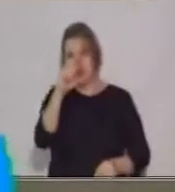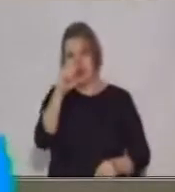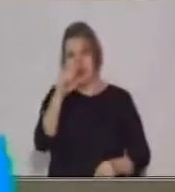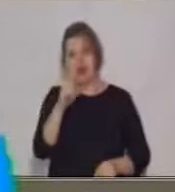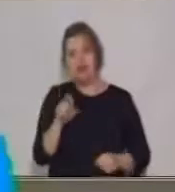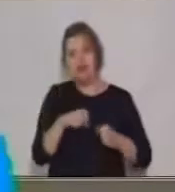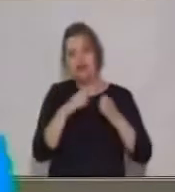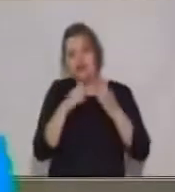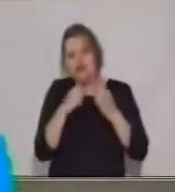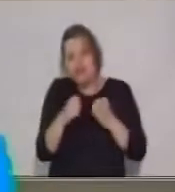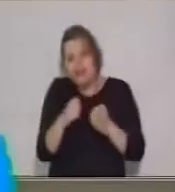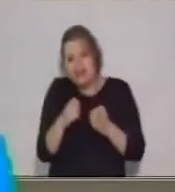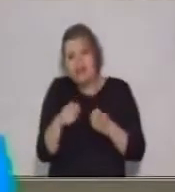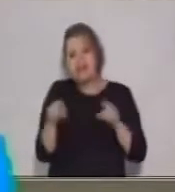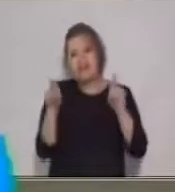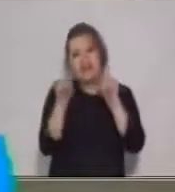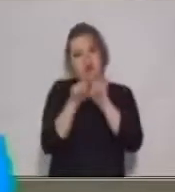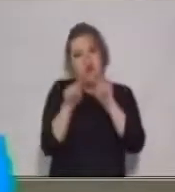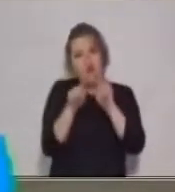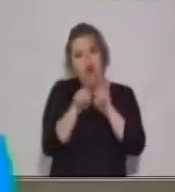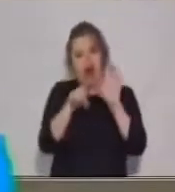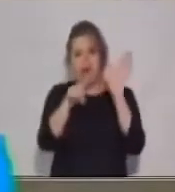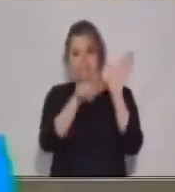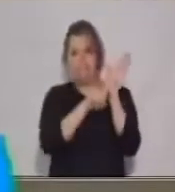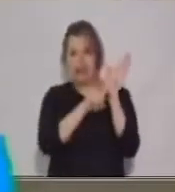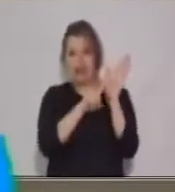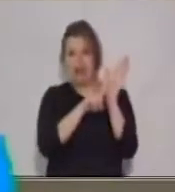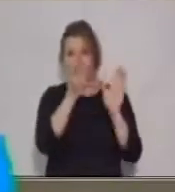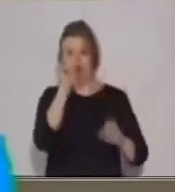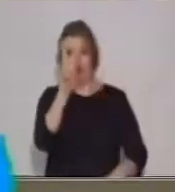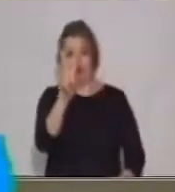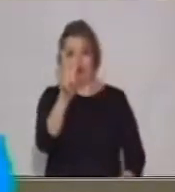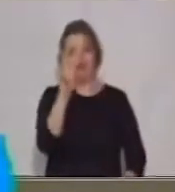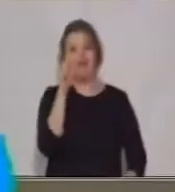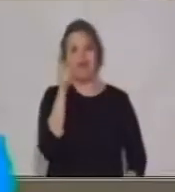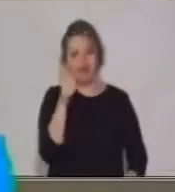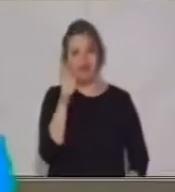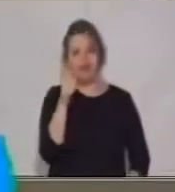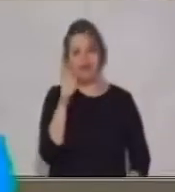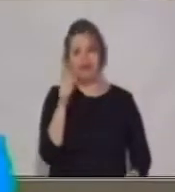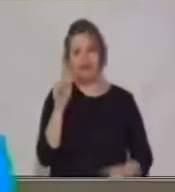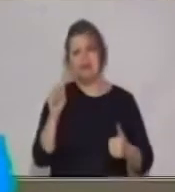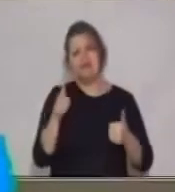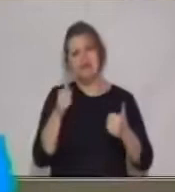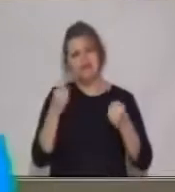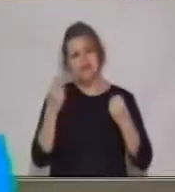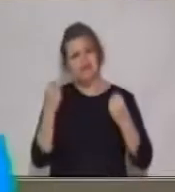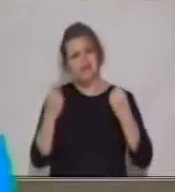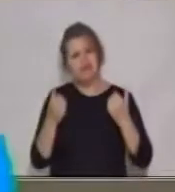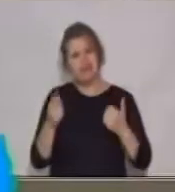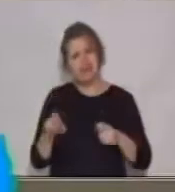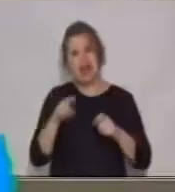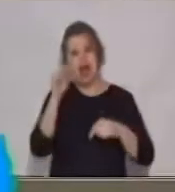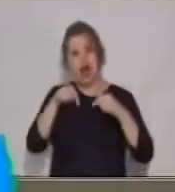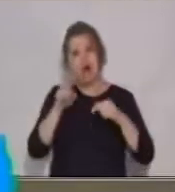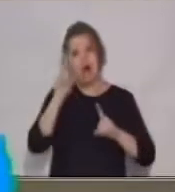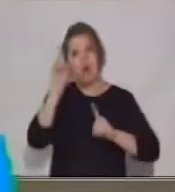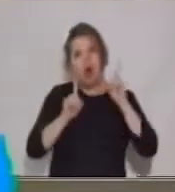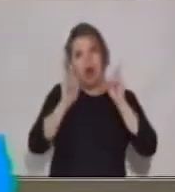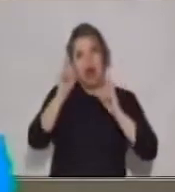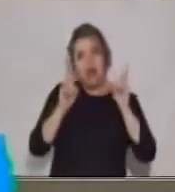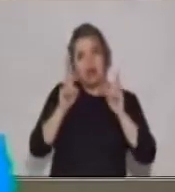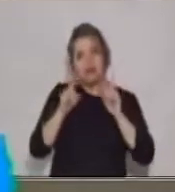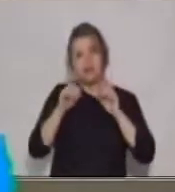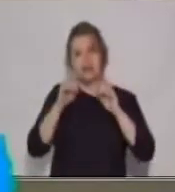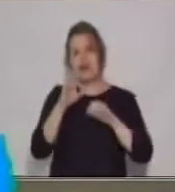a ser igual a menos 2. ¿Sí? Ahora, ¿cuál es nuestro eje focal?